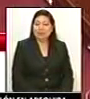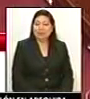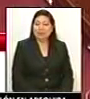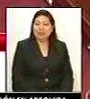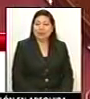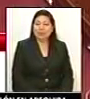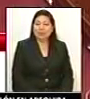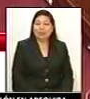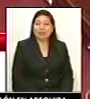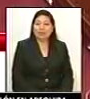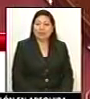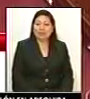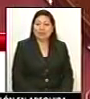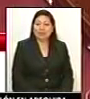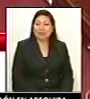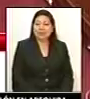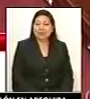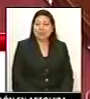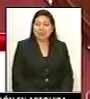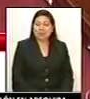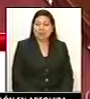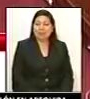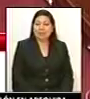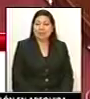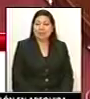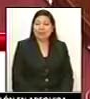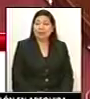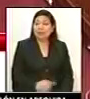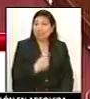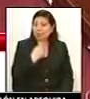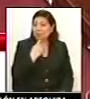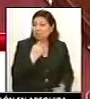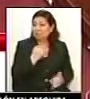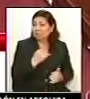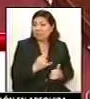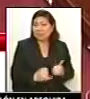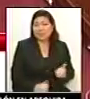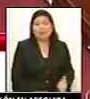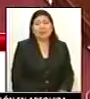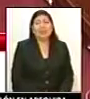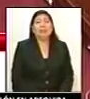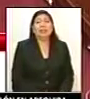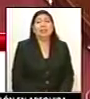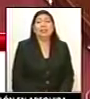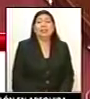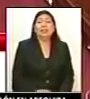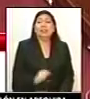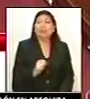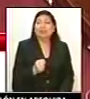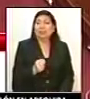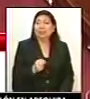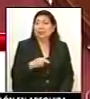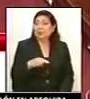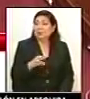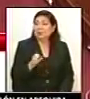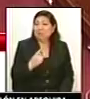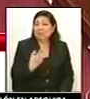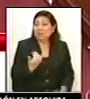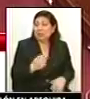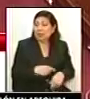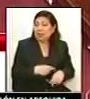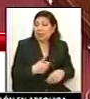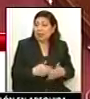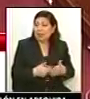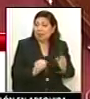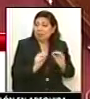Salgado. Gracias, presidente. Solamente ya para terminar, si el MEF no se dio cuenta a tiempo que